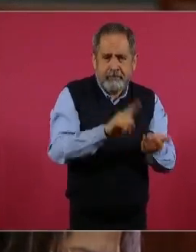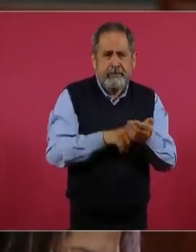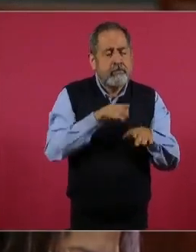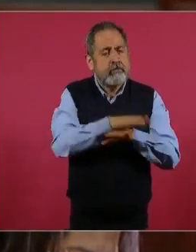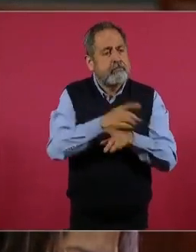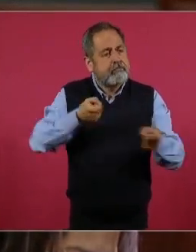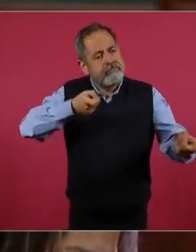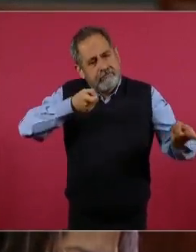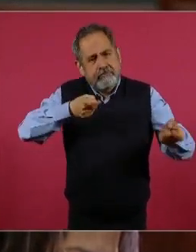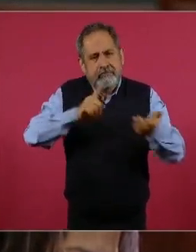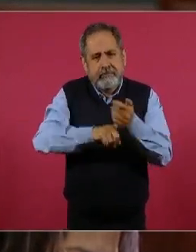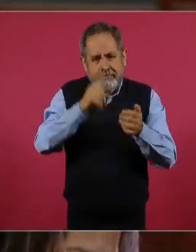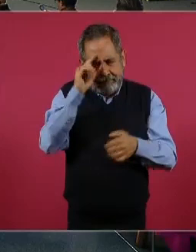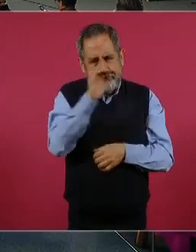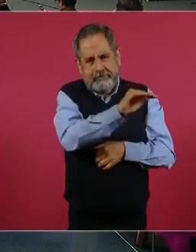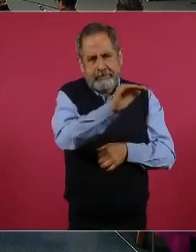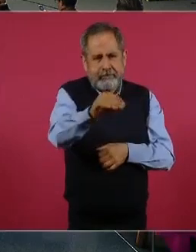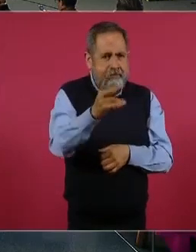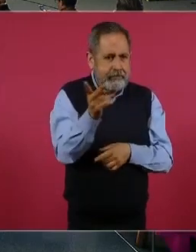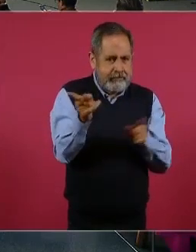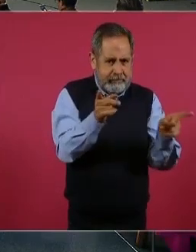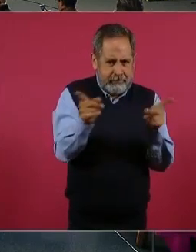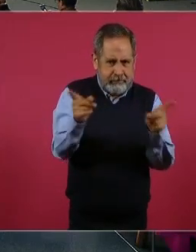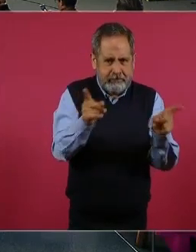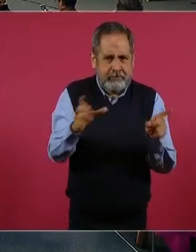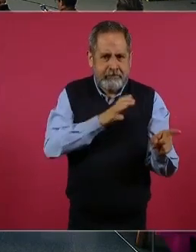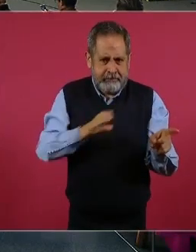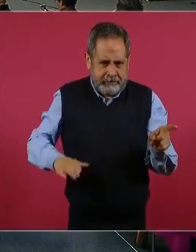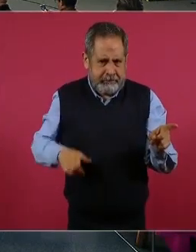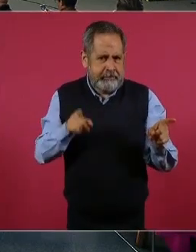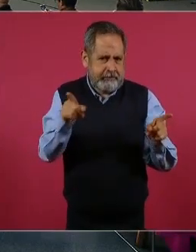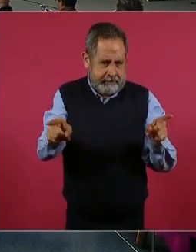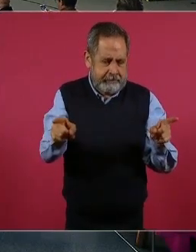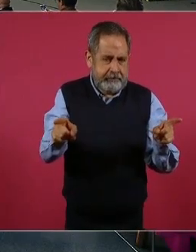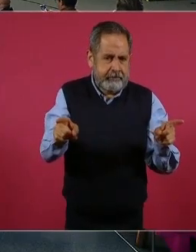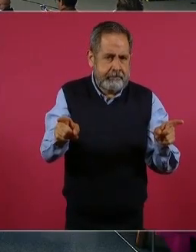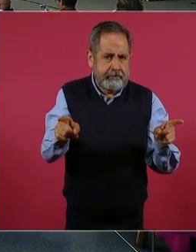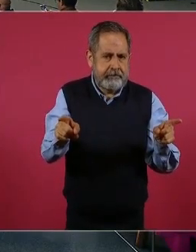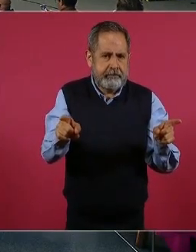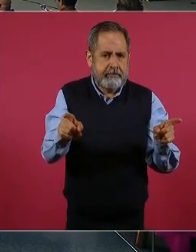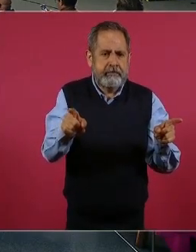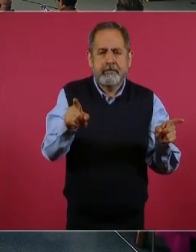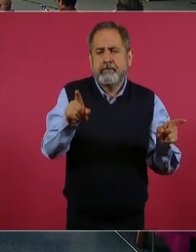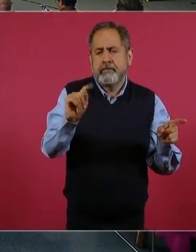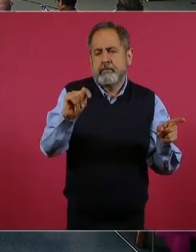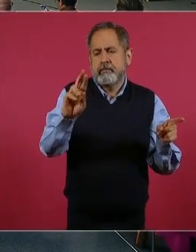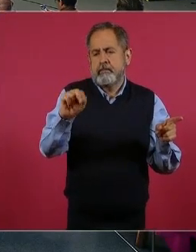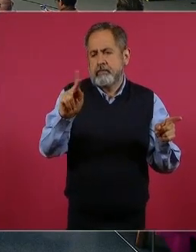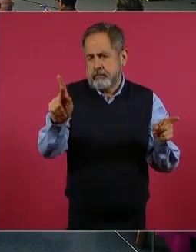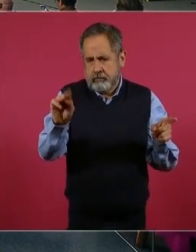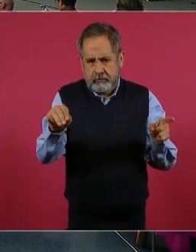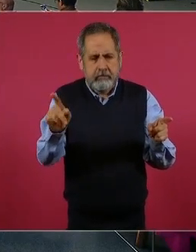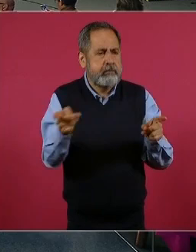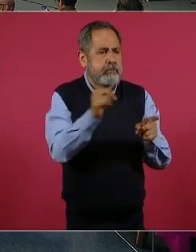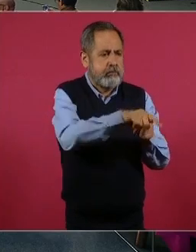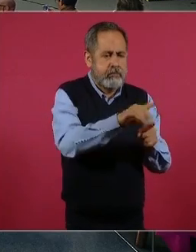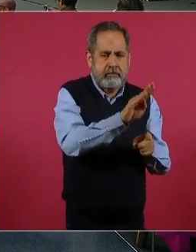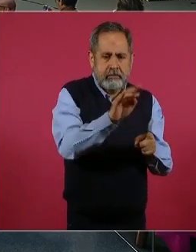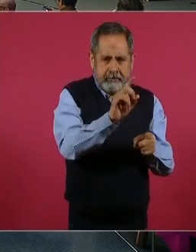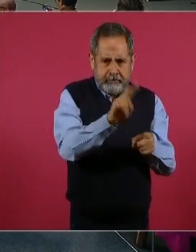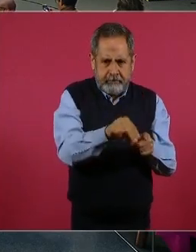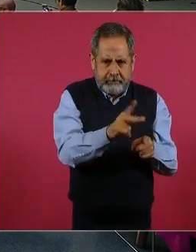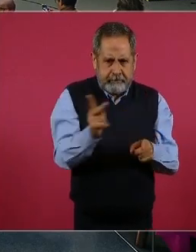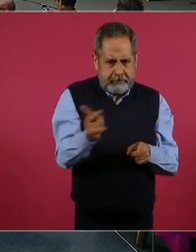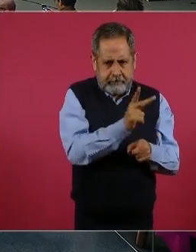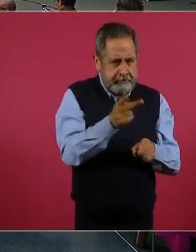armas a los dos candidatos, tanto a Donald Trump del Partido